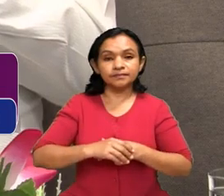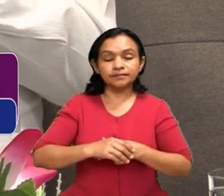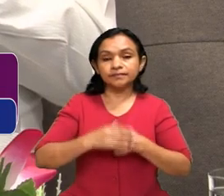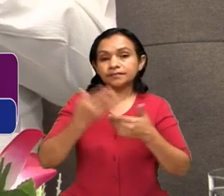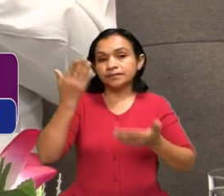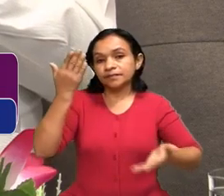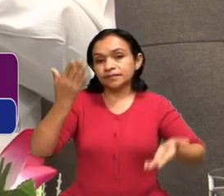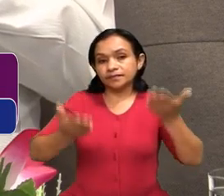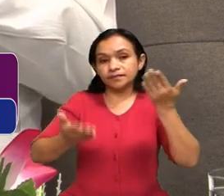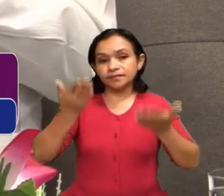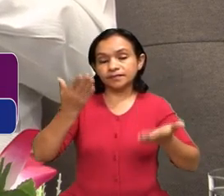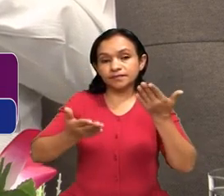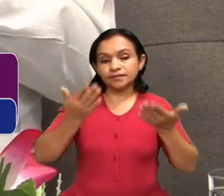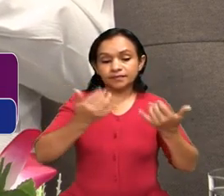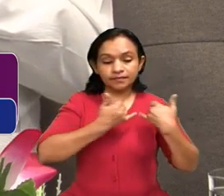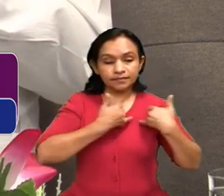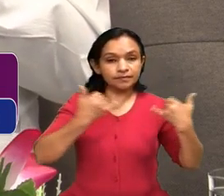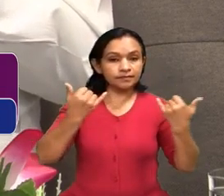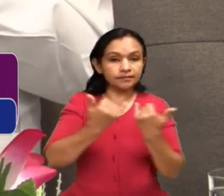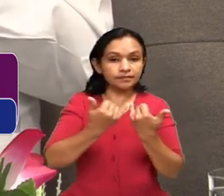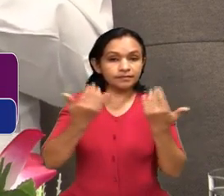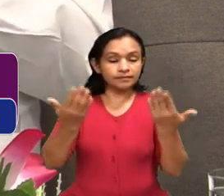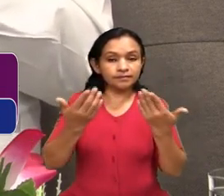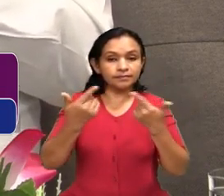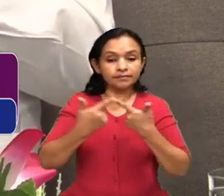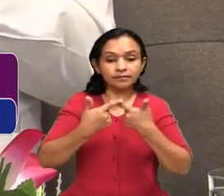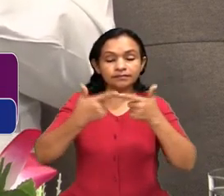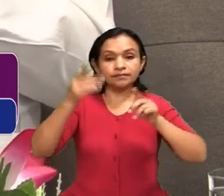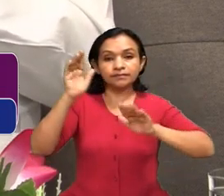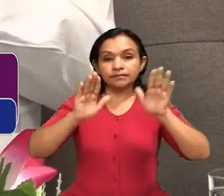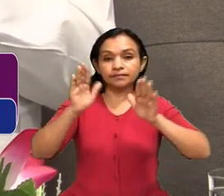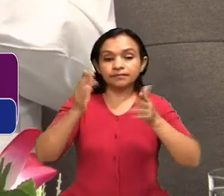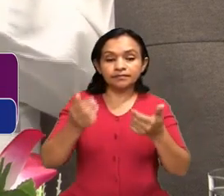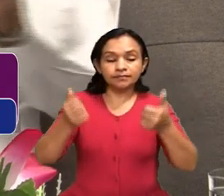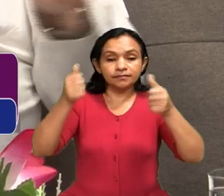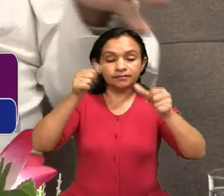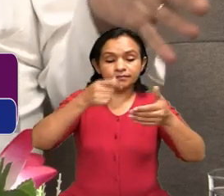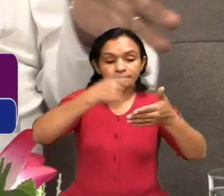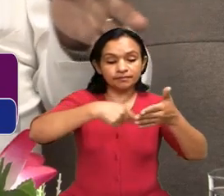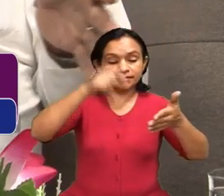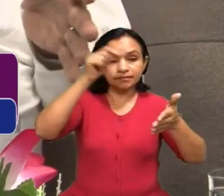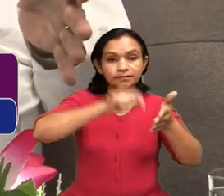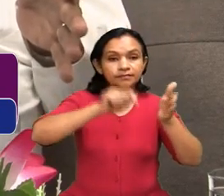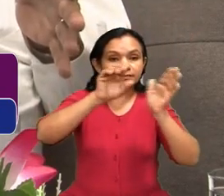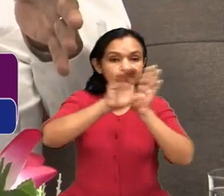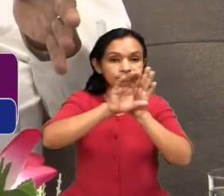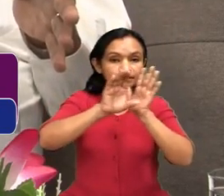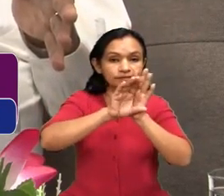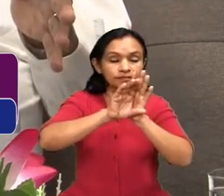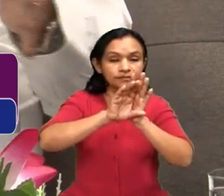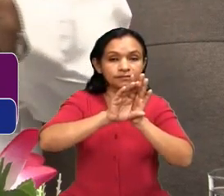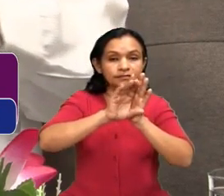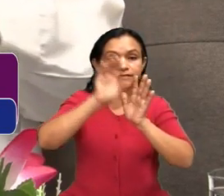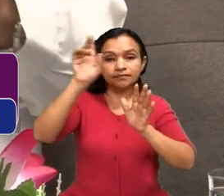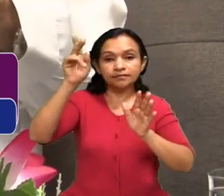esa institucionalización de la democracia se plasma en la Constitución Política